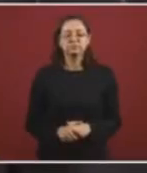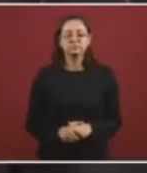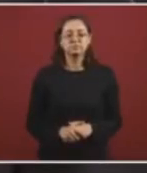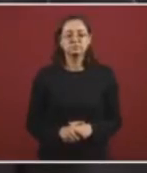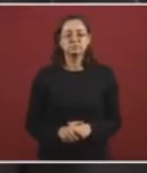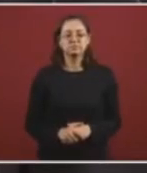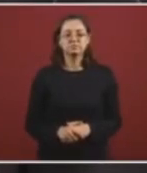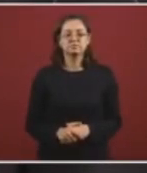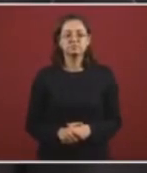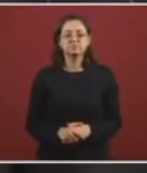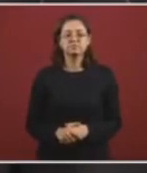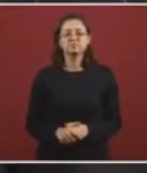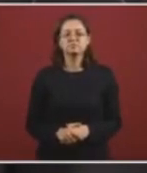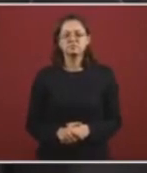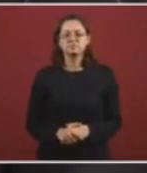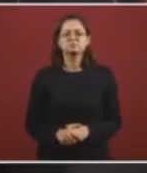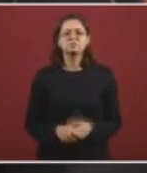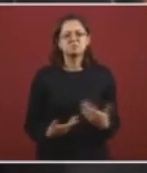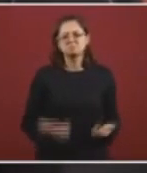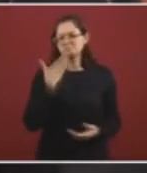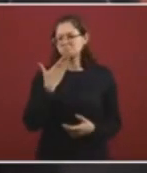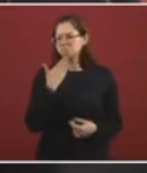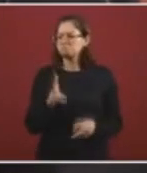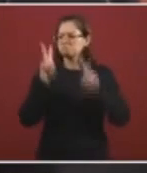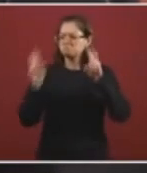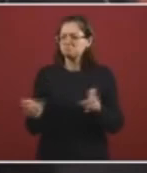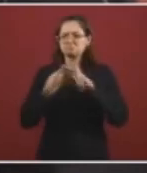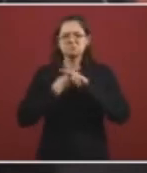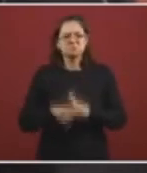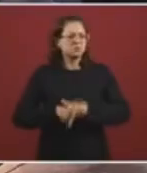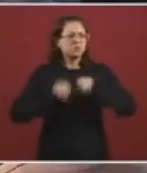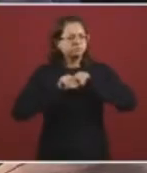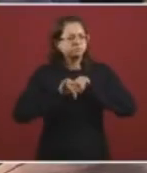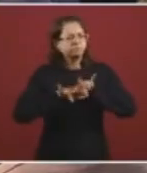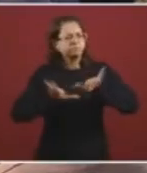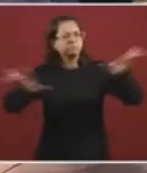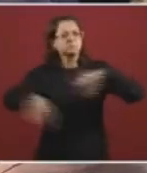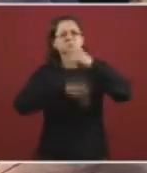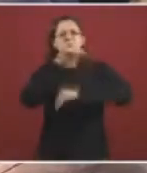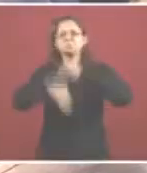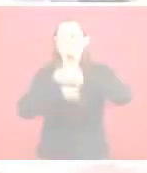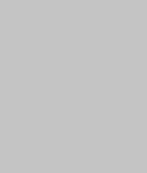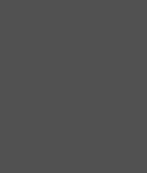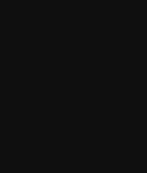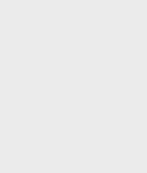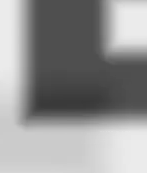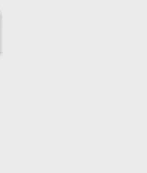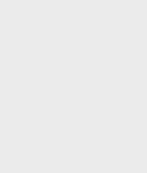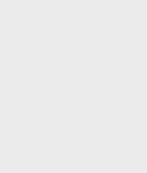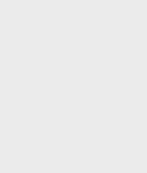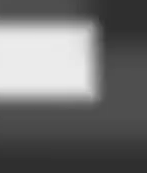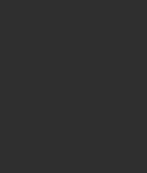se está polemizando sobre estos temas, que se pueda hablar de estos temas.